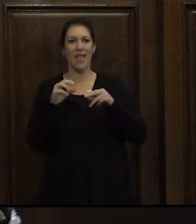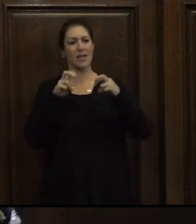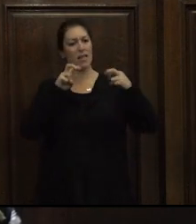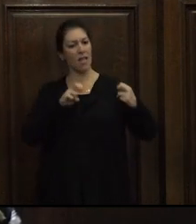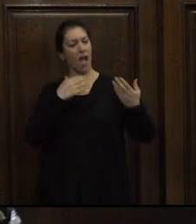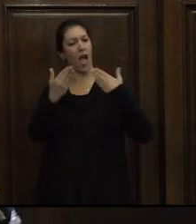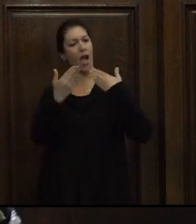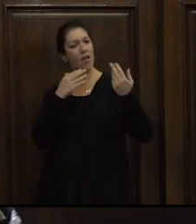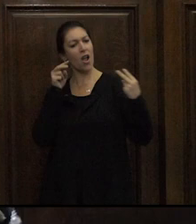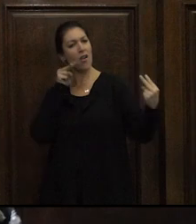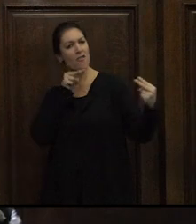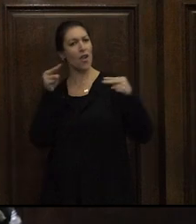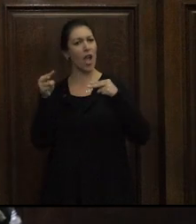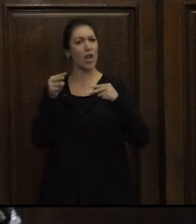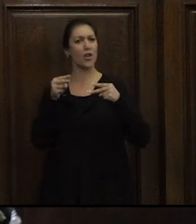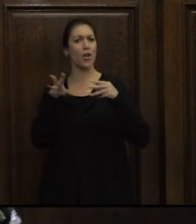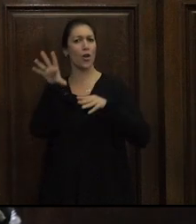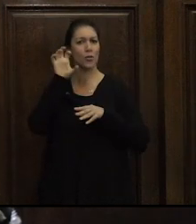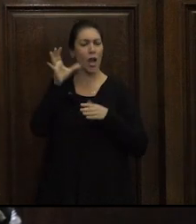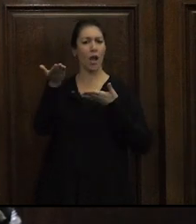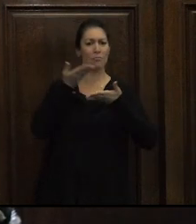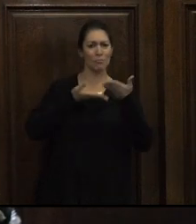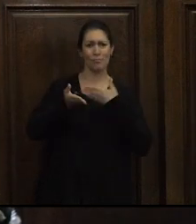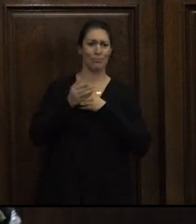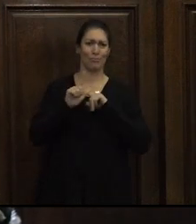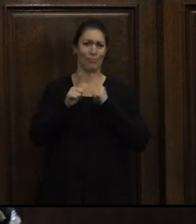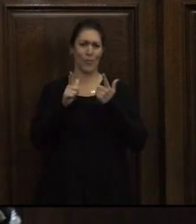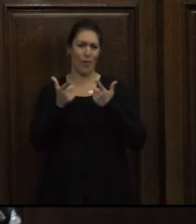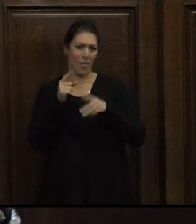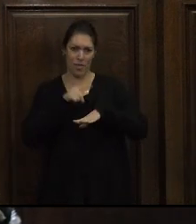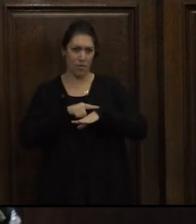oportunidad leernos, leerlas.